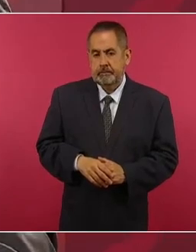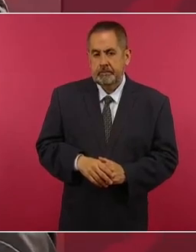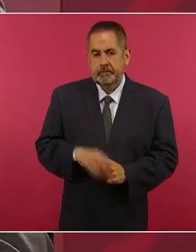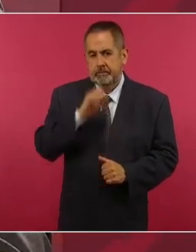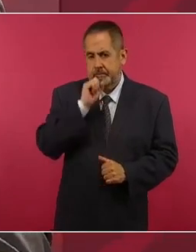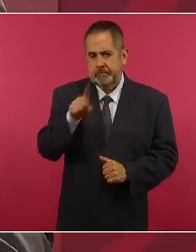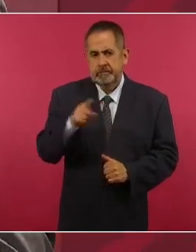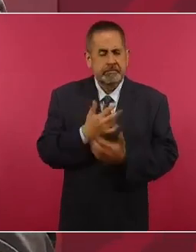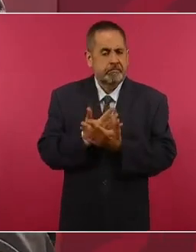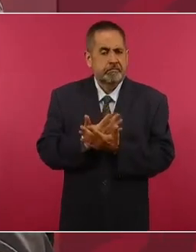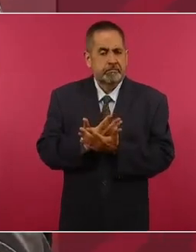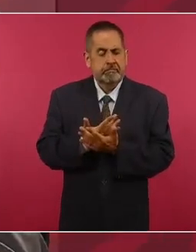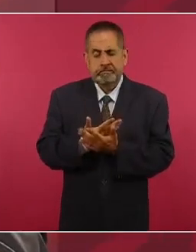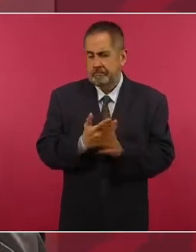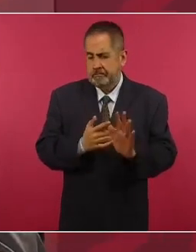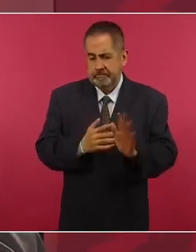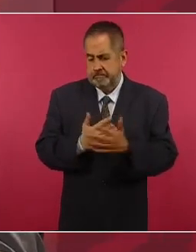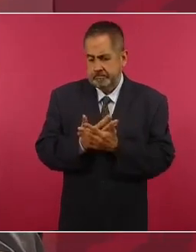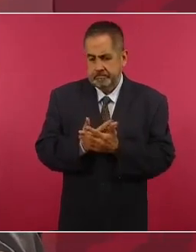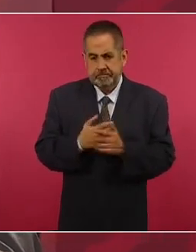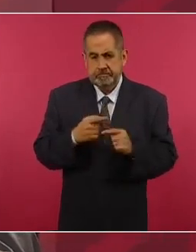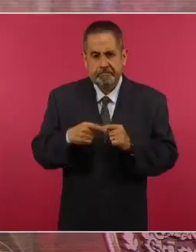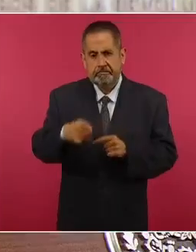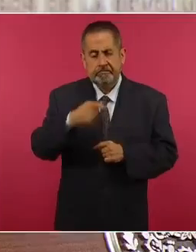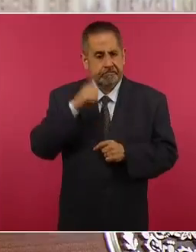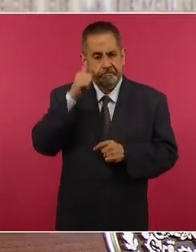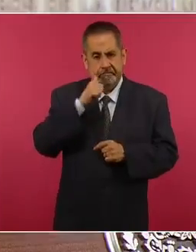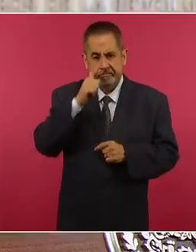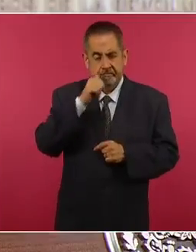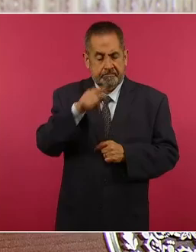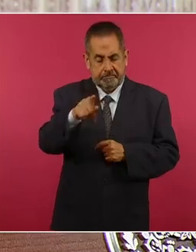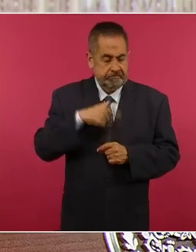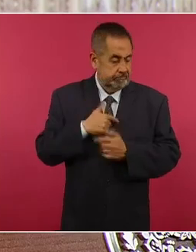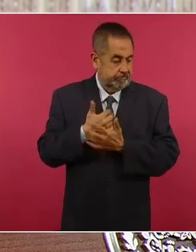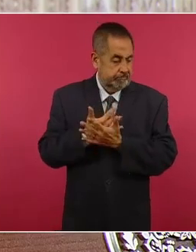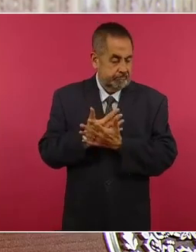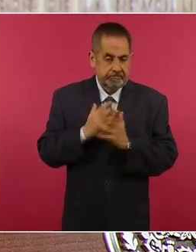vamos a esperar, siempre hemos estado